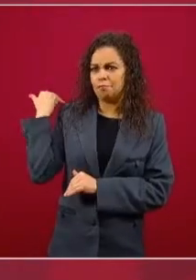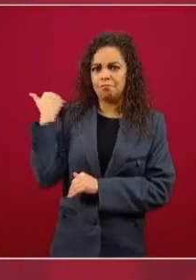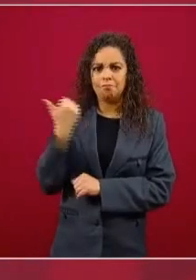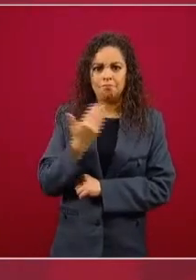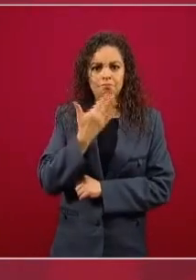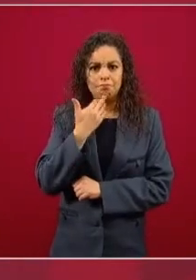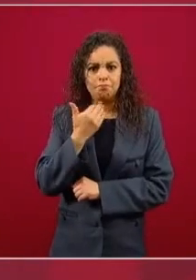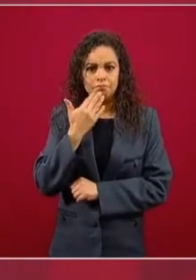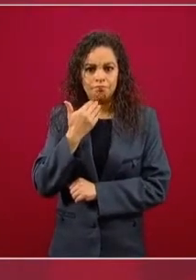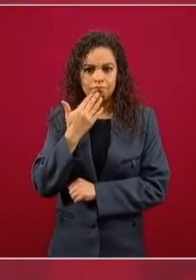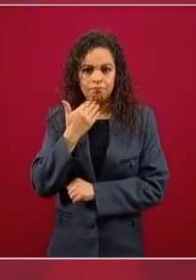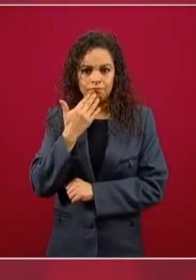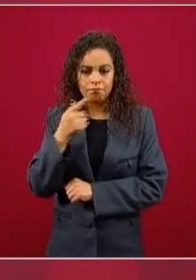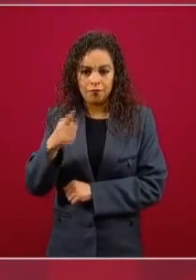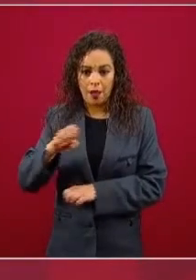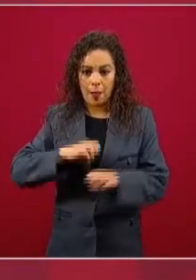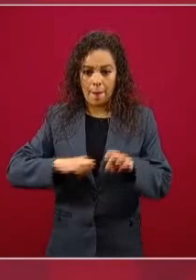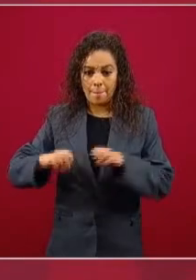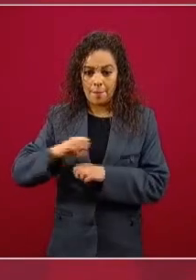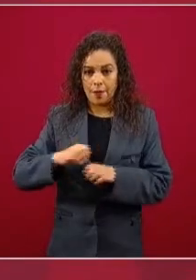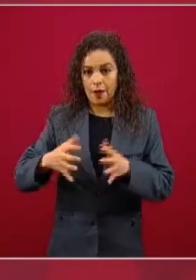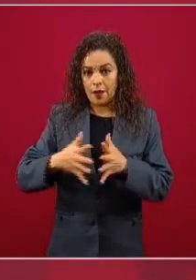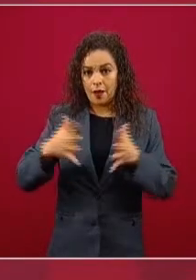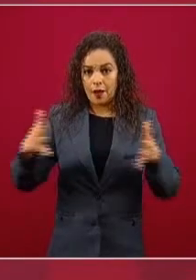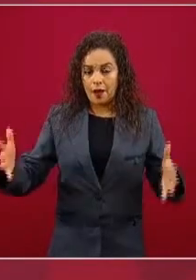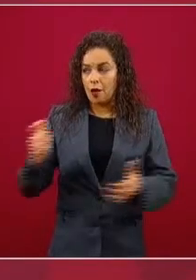grandes corporaciones no pagaban,